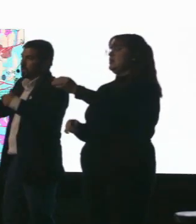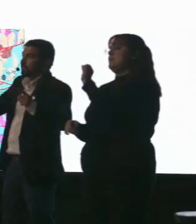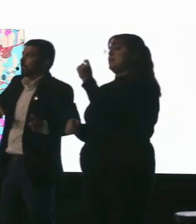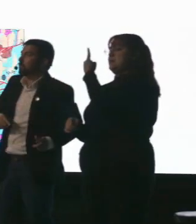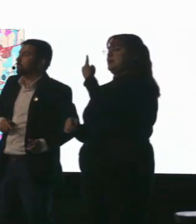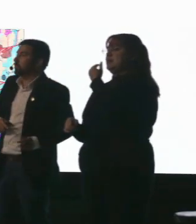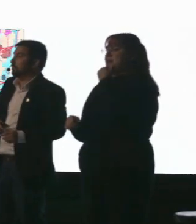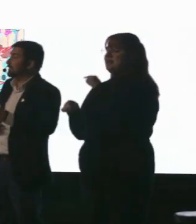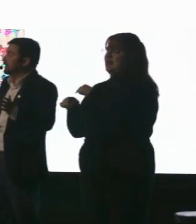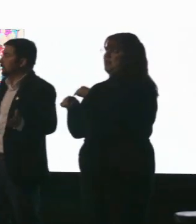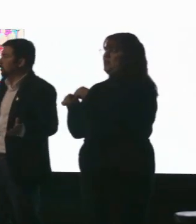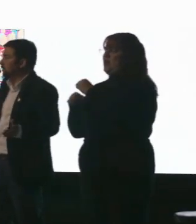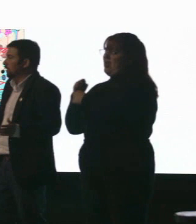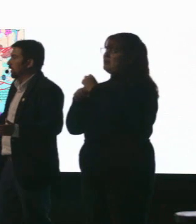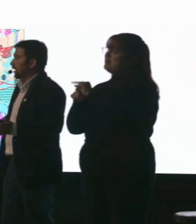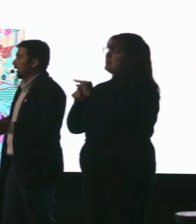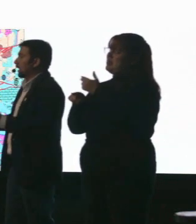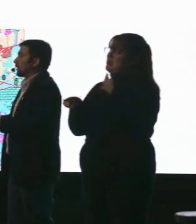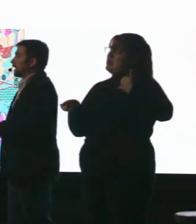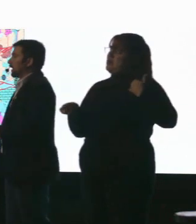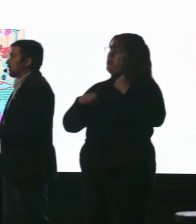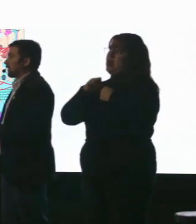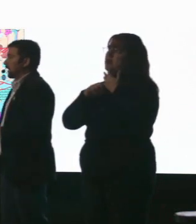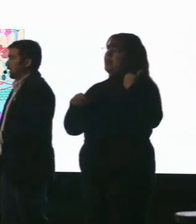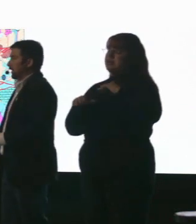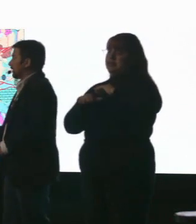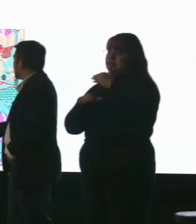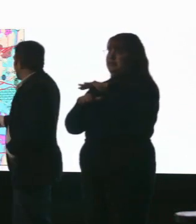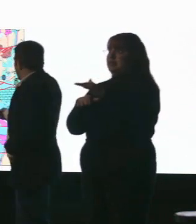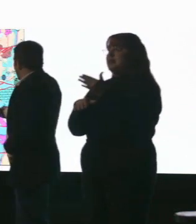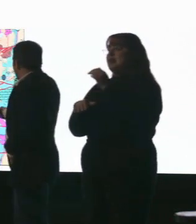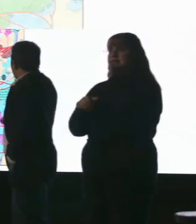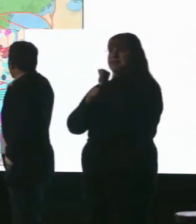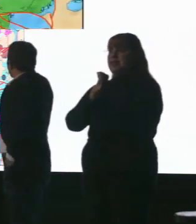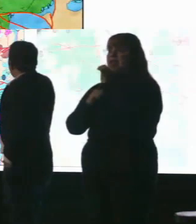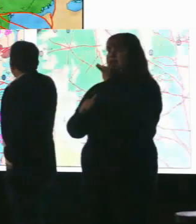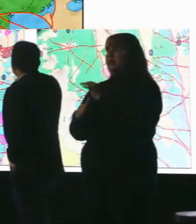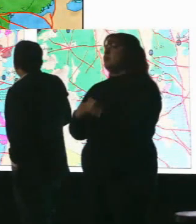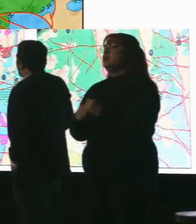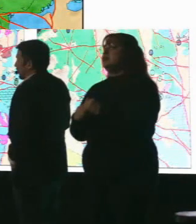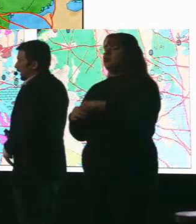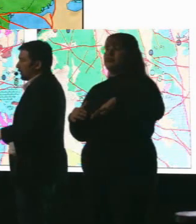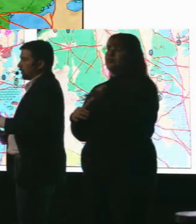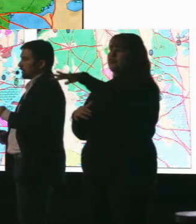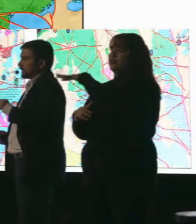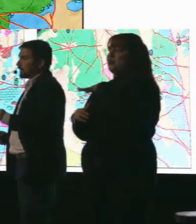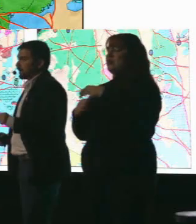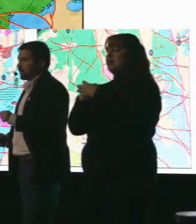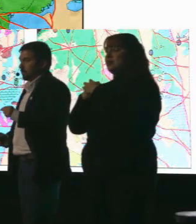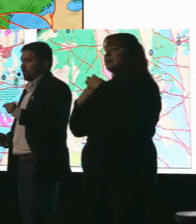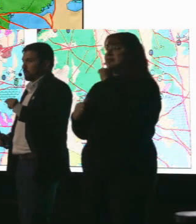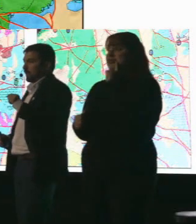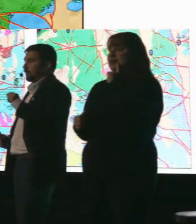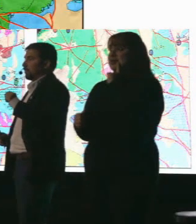mucho más antiguo en la cordillera de la costa. Es decir, en toda la región tenemos target o